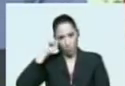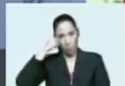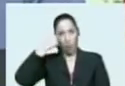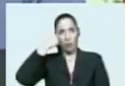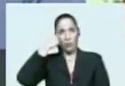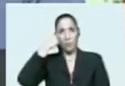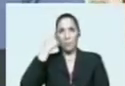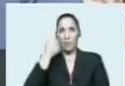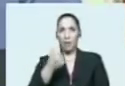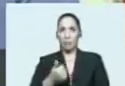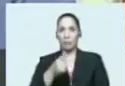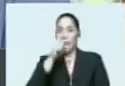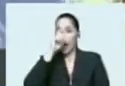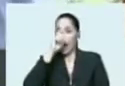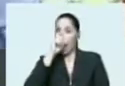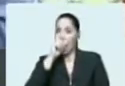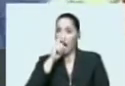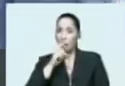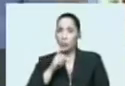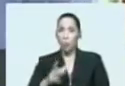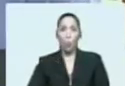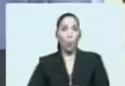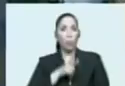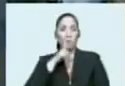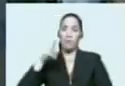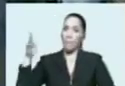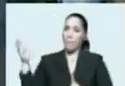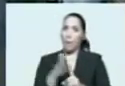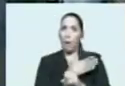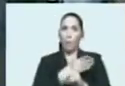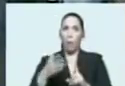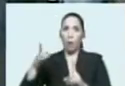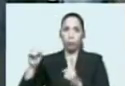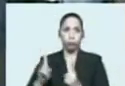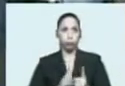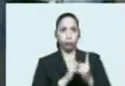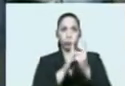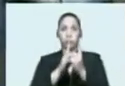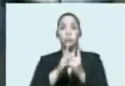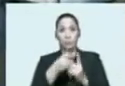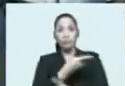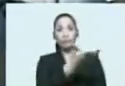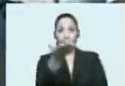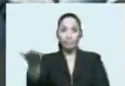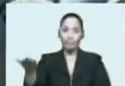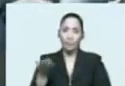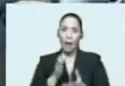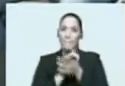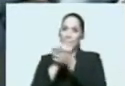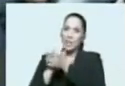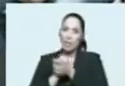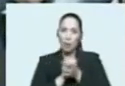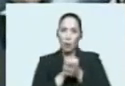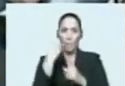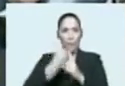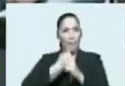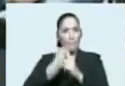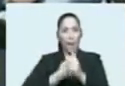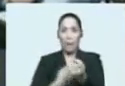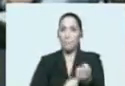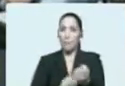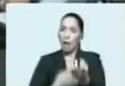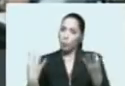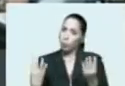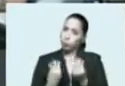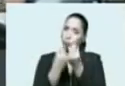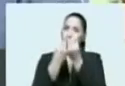eran los años de la más terrible represión y ya que están todos sus compañeros todos sus hermanos de lucha todos los que junto a él